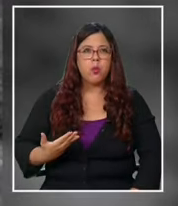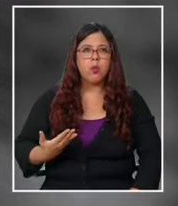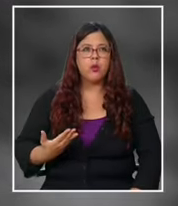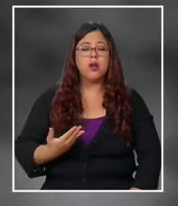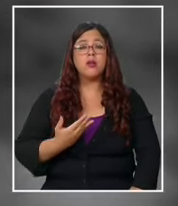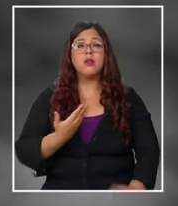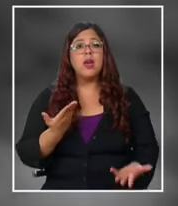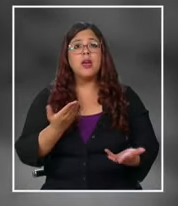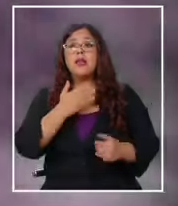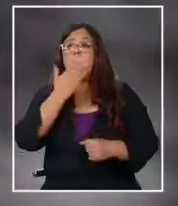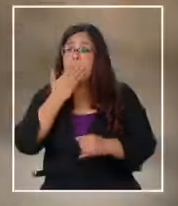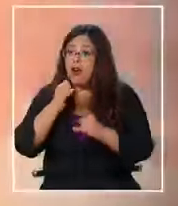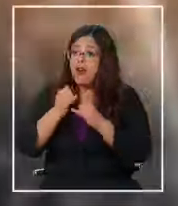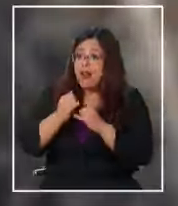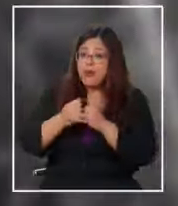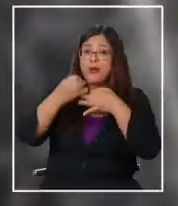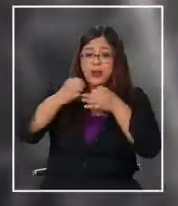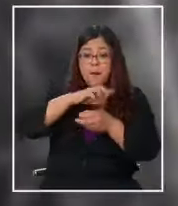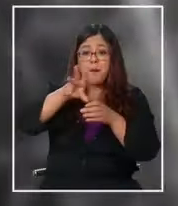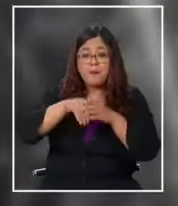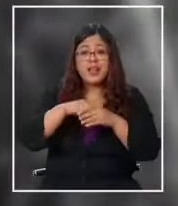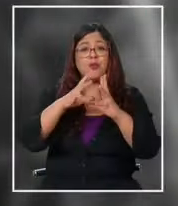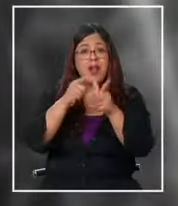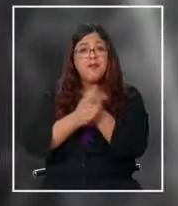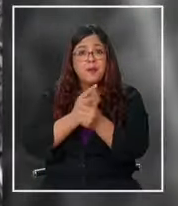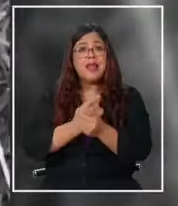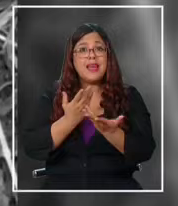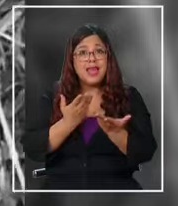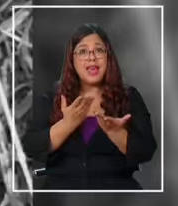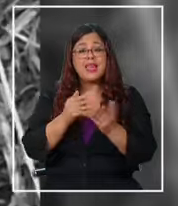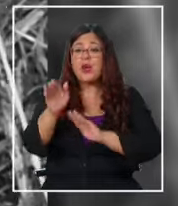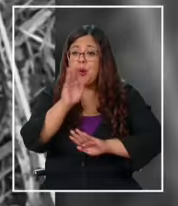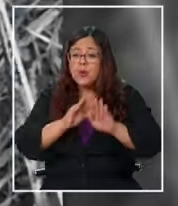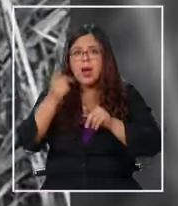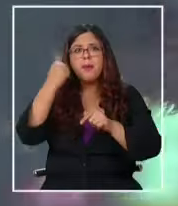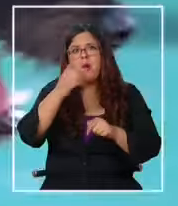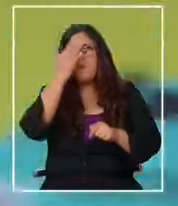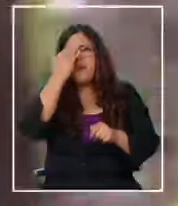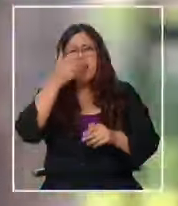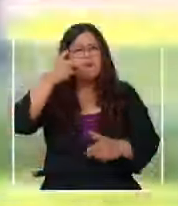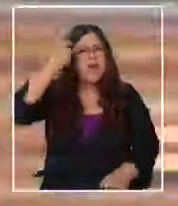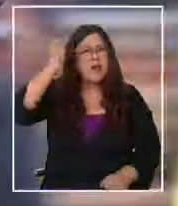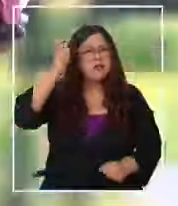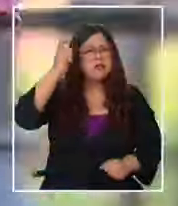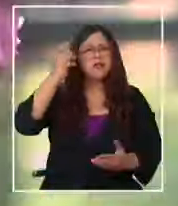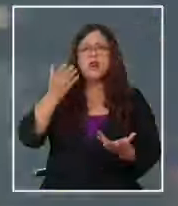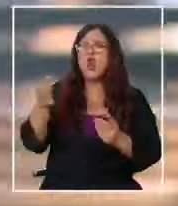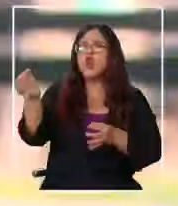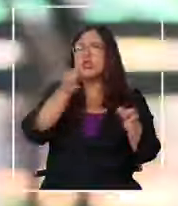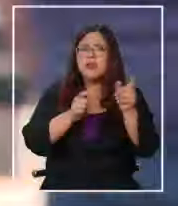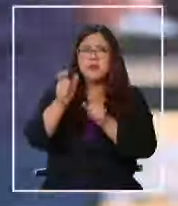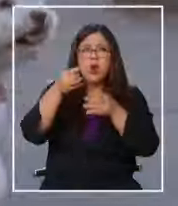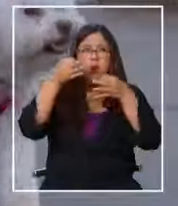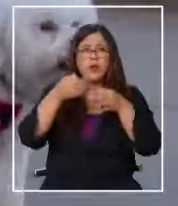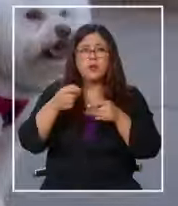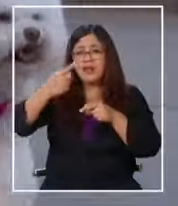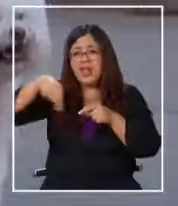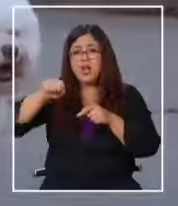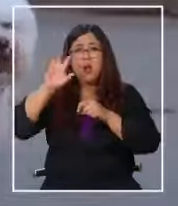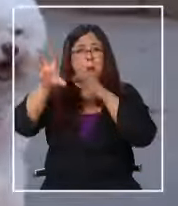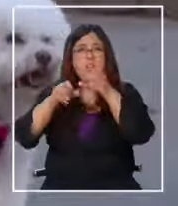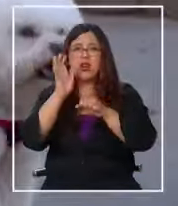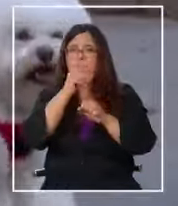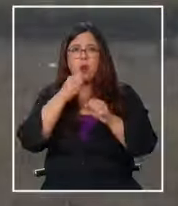El mejor amigo cuando son parte de una familia que les cuida, pero una pesadilla para el ganado, según muchos crianceros, cuando están en estado